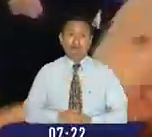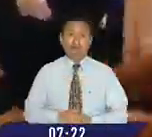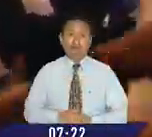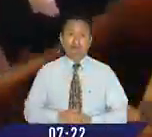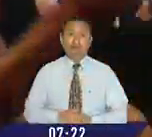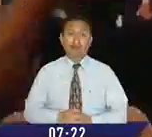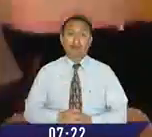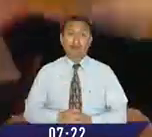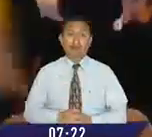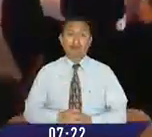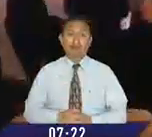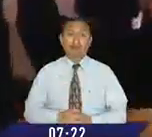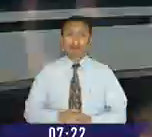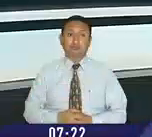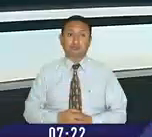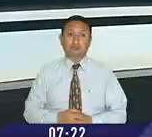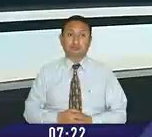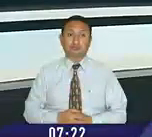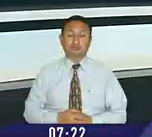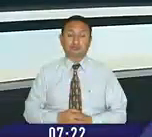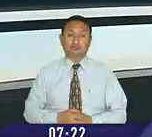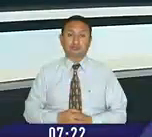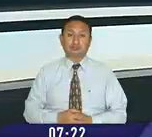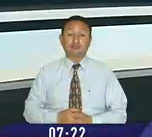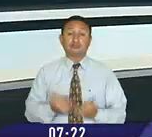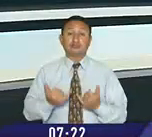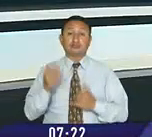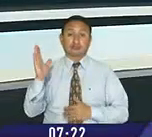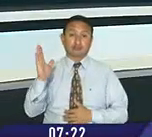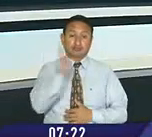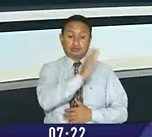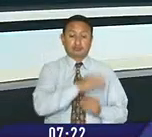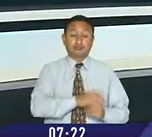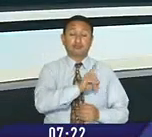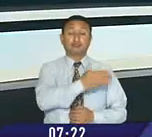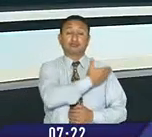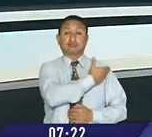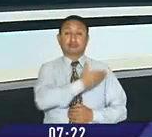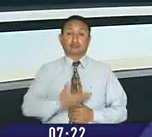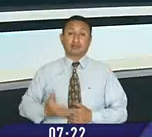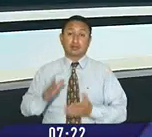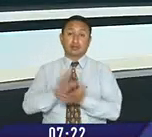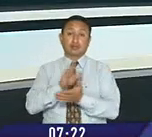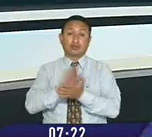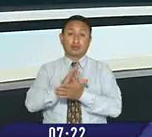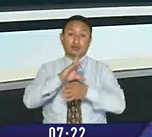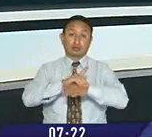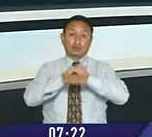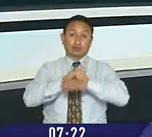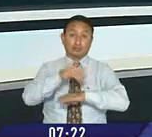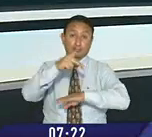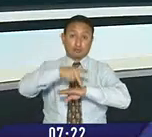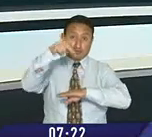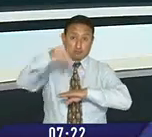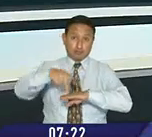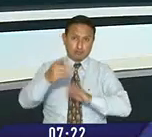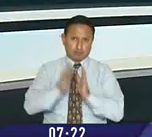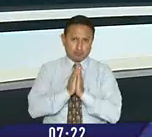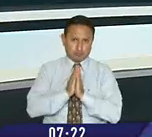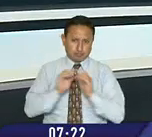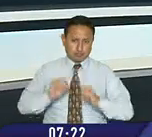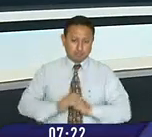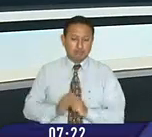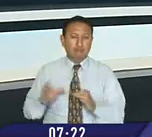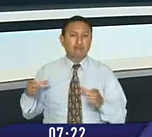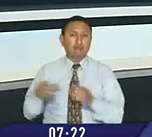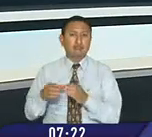Julio César Saona. Y ahora cambiamos de tema. El presidente del Colegio de Médicos de Pichincha solicita al Departamento Jurídico